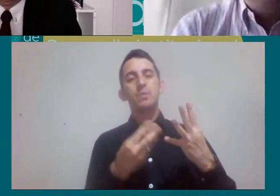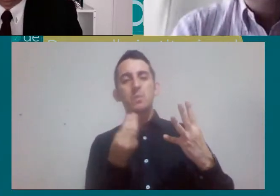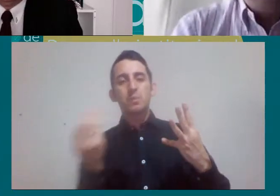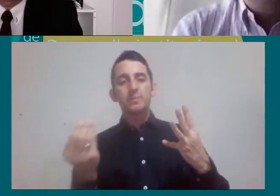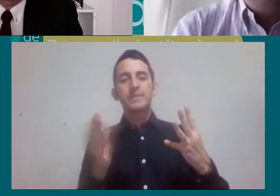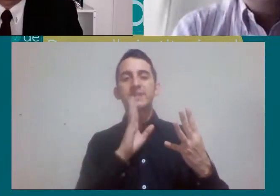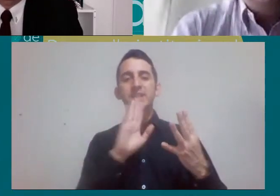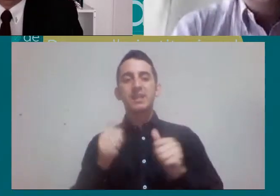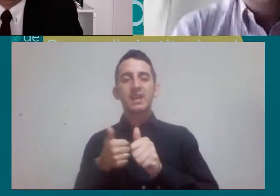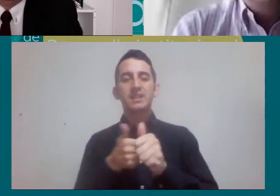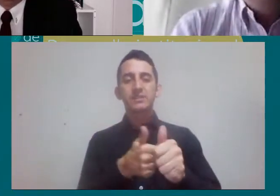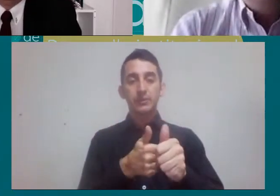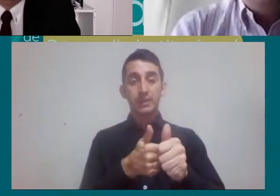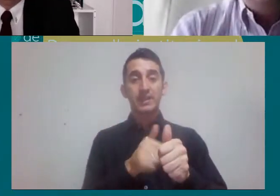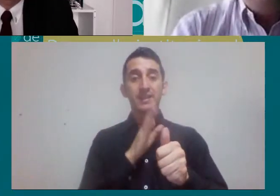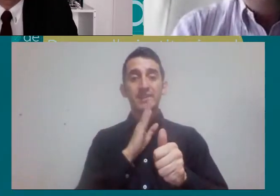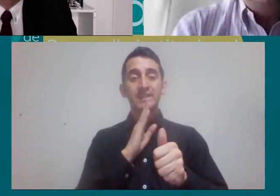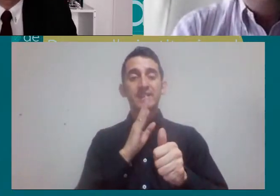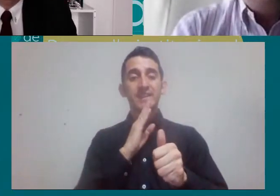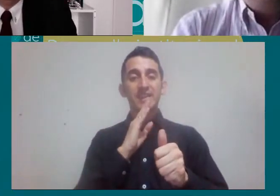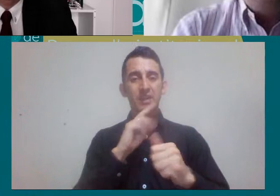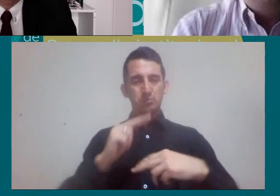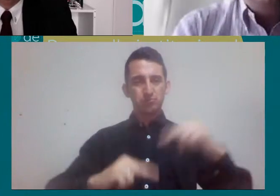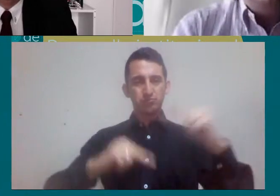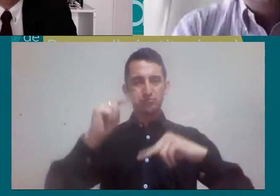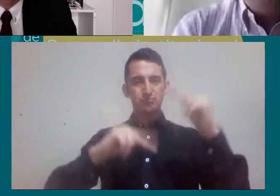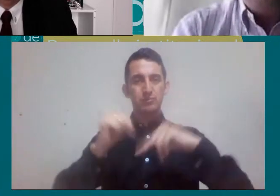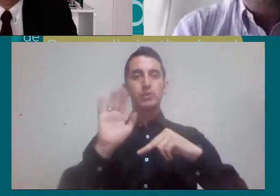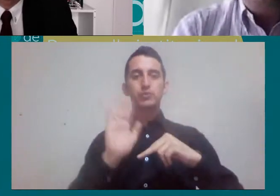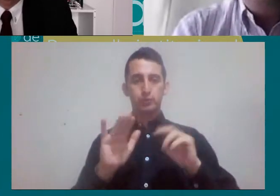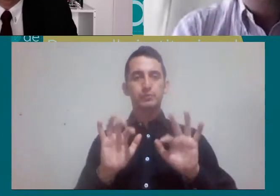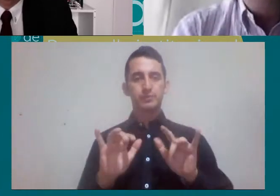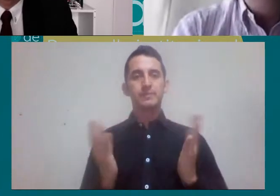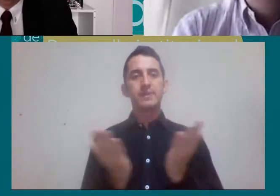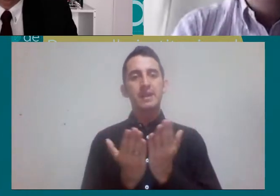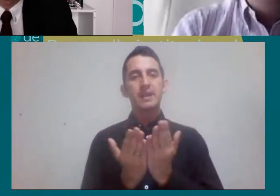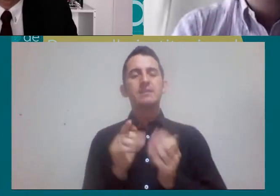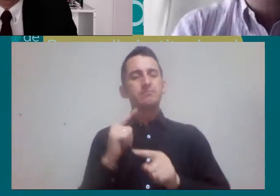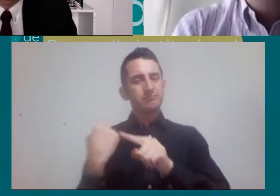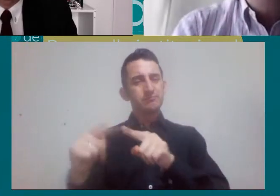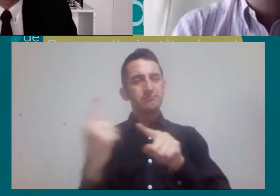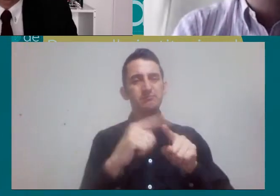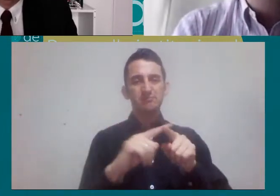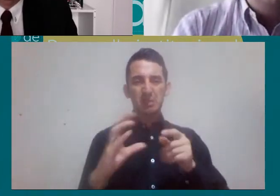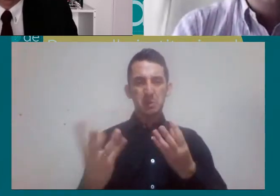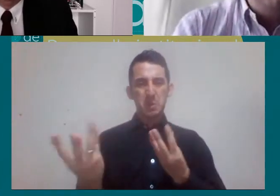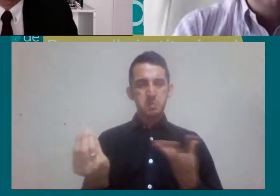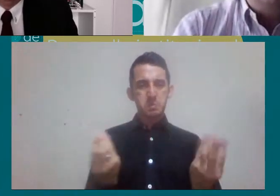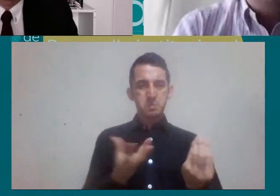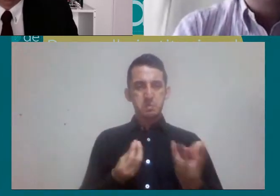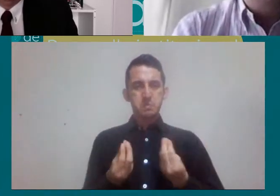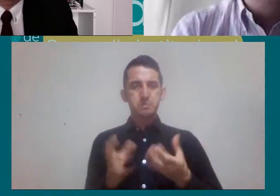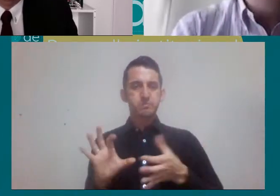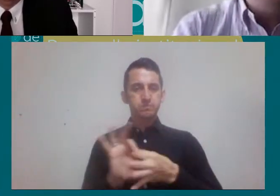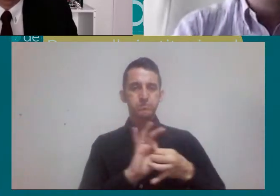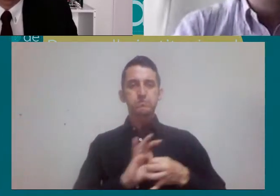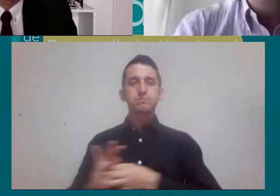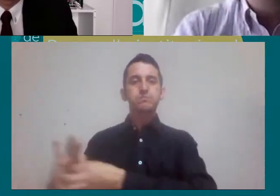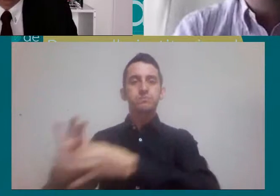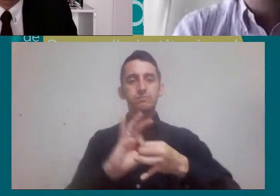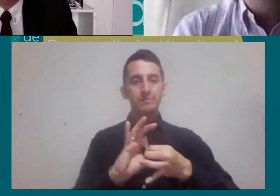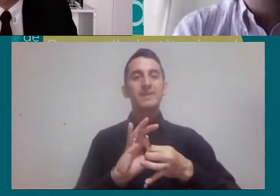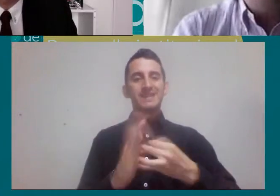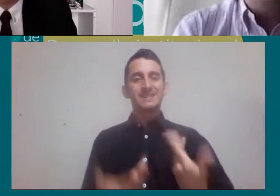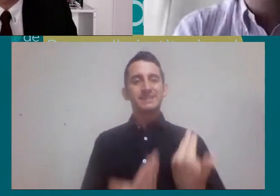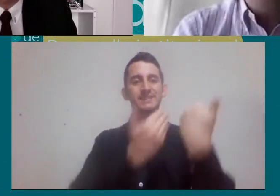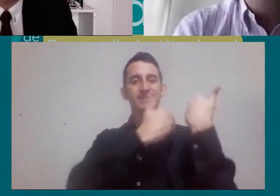planta física e infraestructura de la Secretaría de Educación. Venimos trabajando mancomunadamente en cabeza, pues, por supuesto, el doctor Jaime Raúl Salamanca